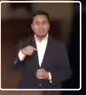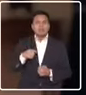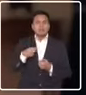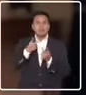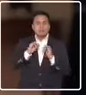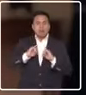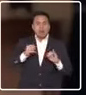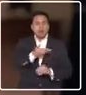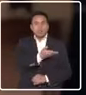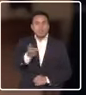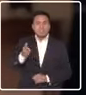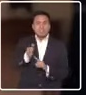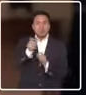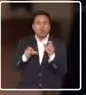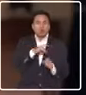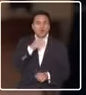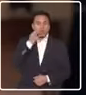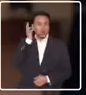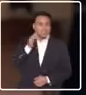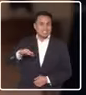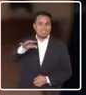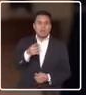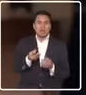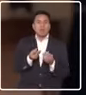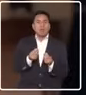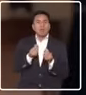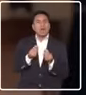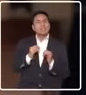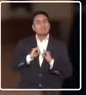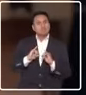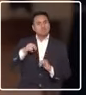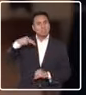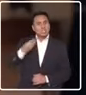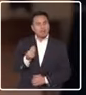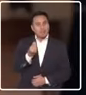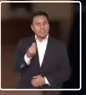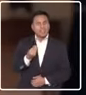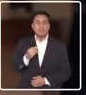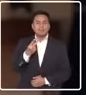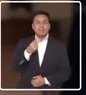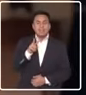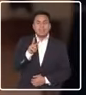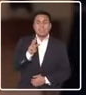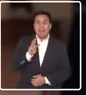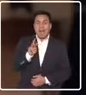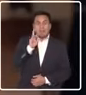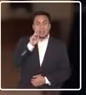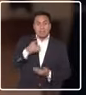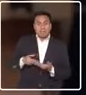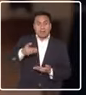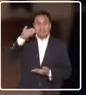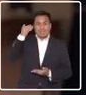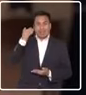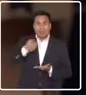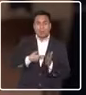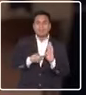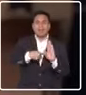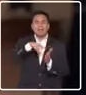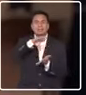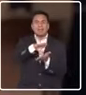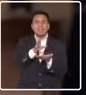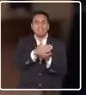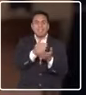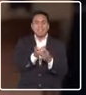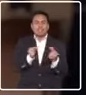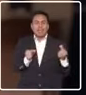dirijo a ustedes compatriotas para darles una muy buena noticia el 23 de abril pasado cuando presenté al país